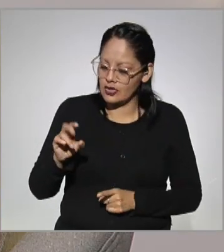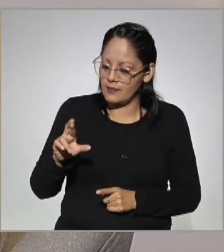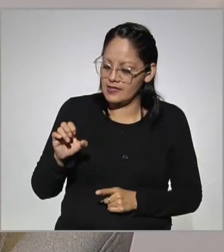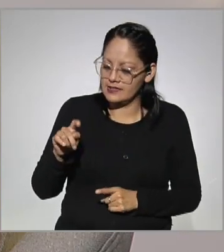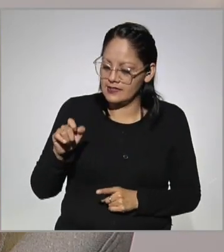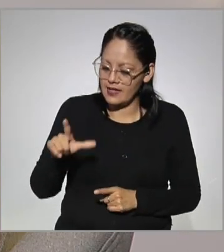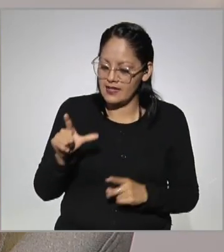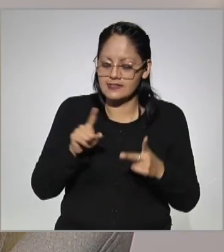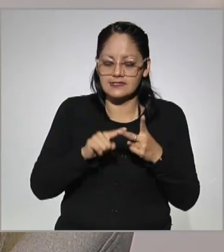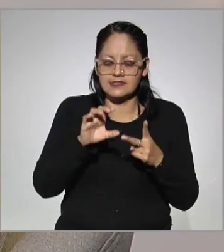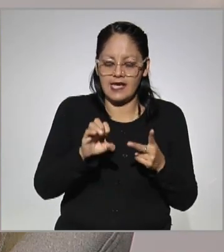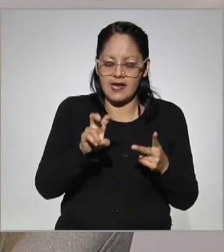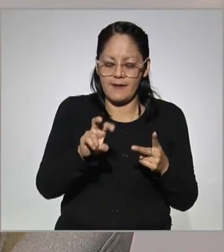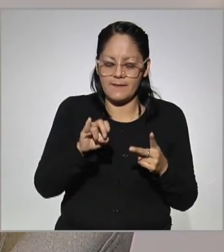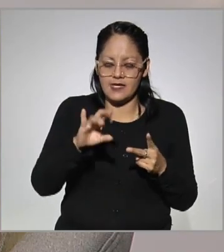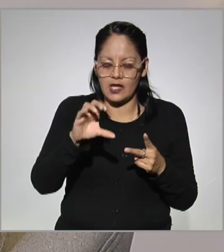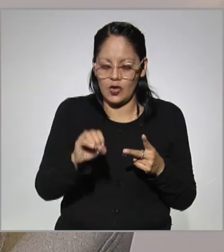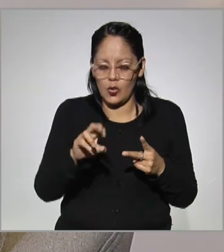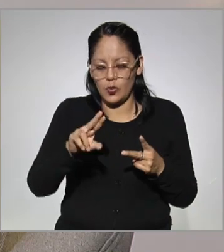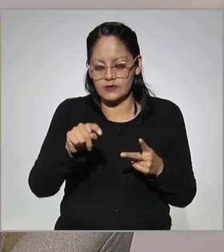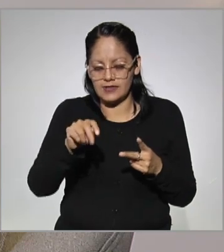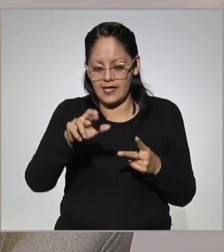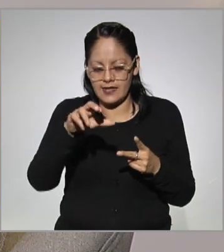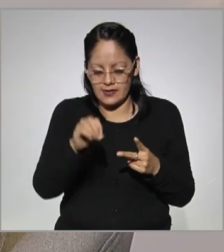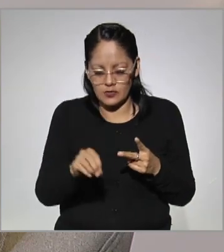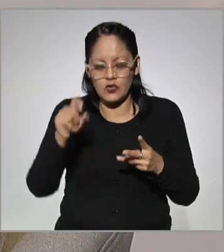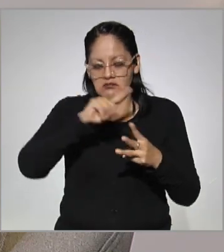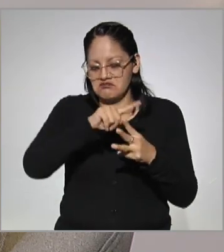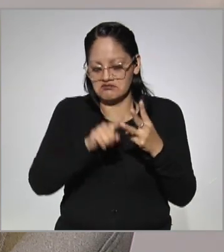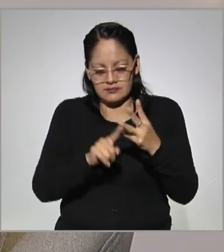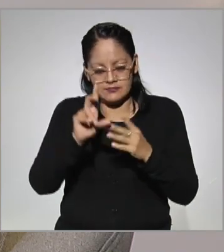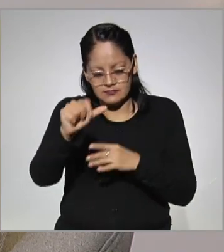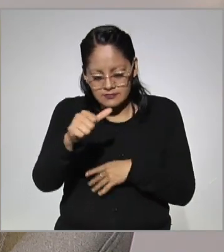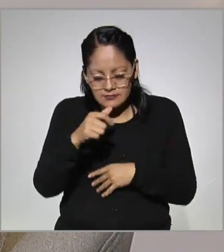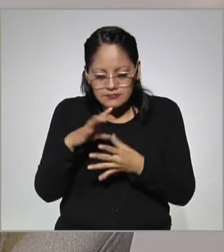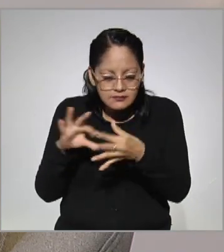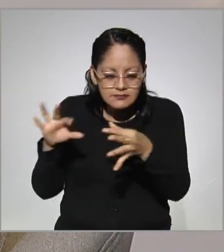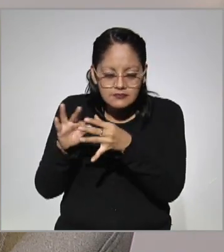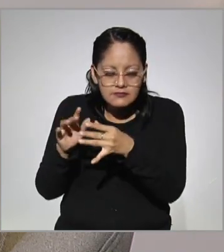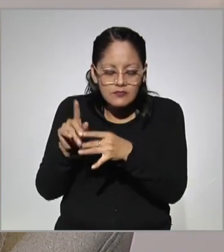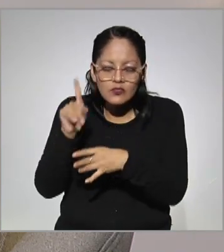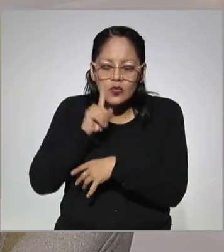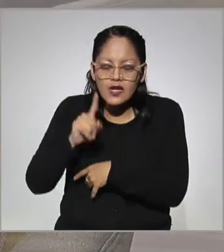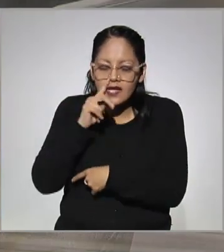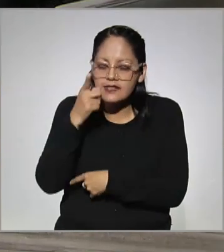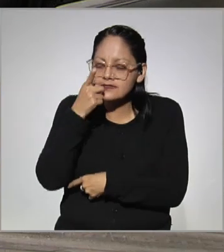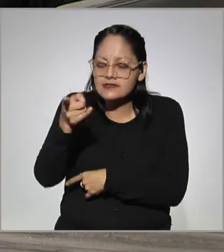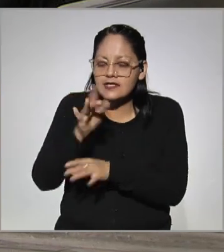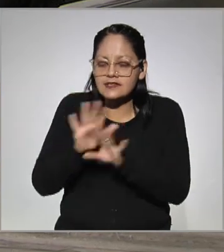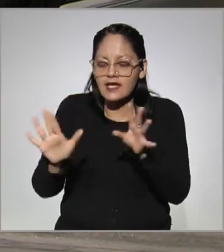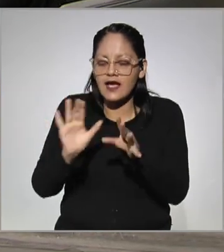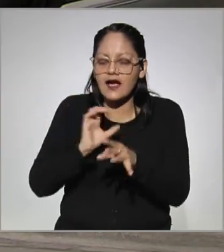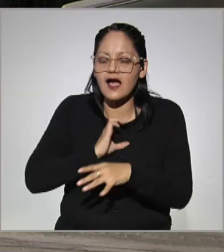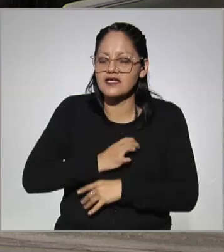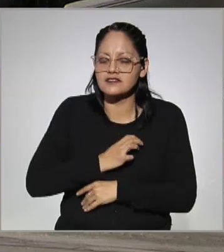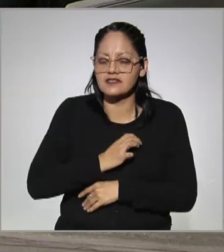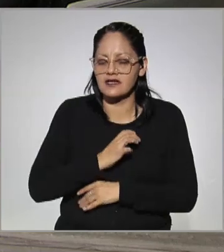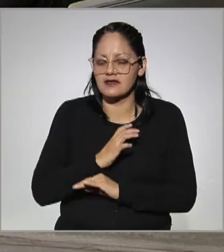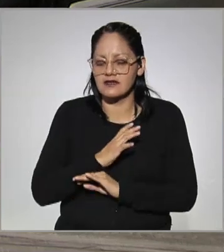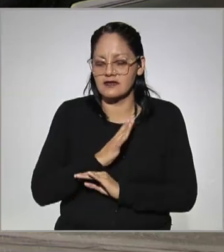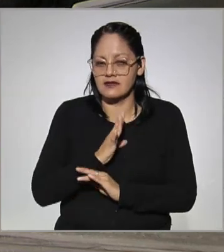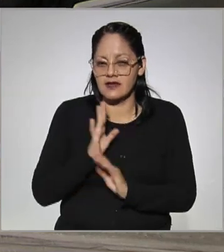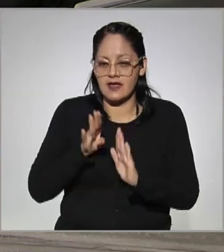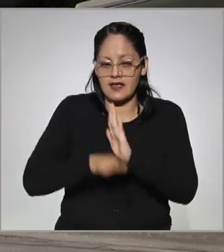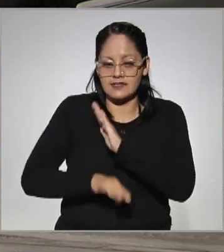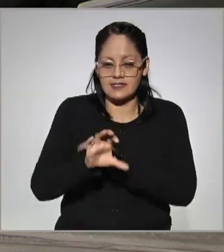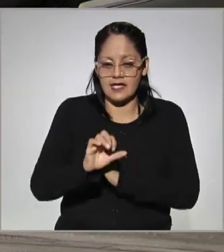porque hay confusión y muchas veces solamente se les dice a las personas, específicamente a las mujeres en su mayoría, que tiene uno cáncer de